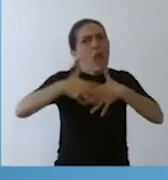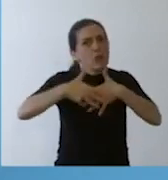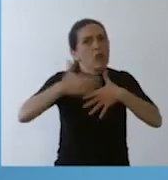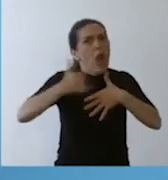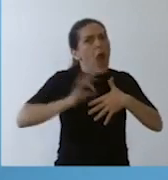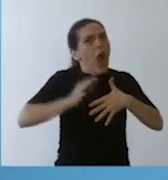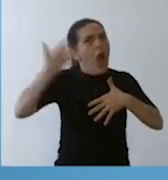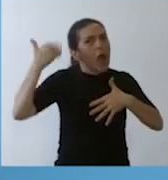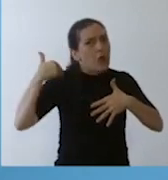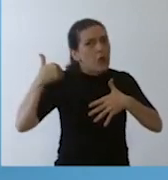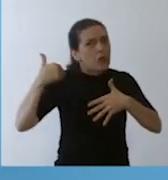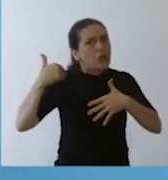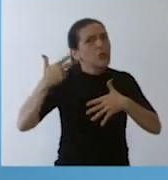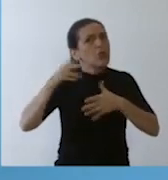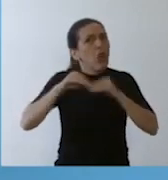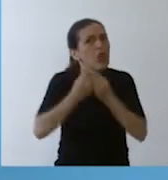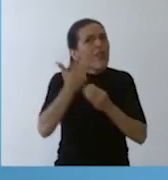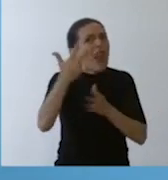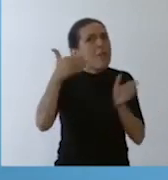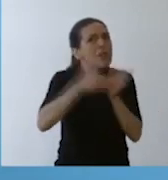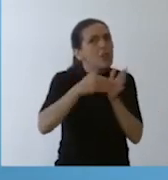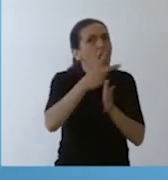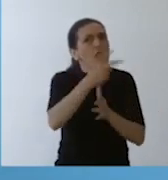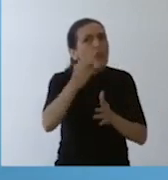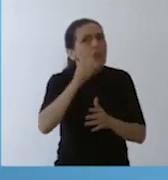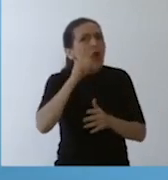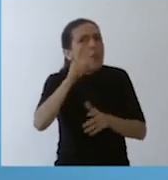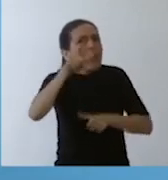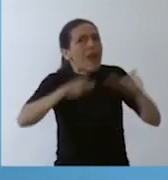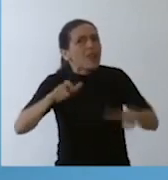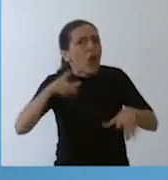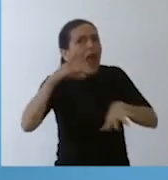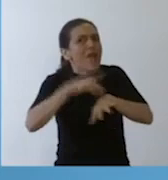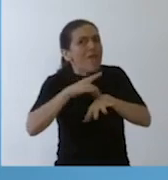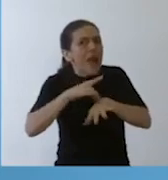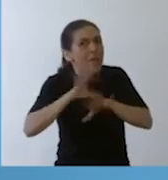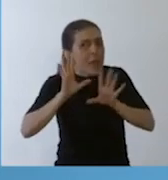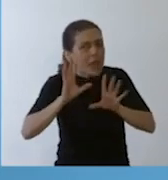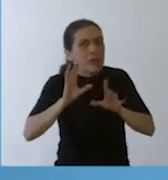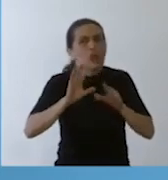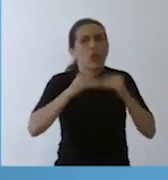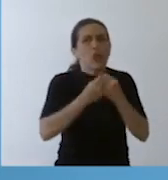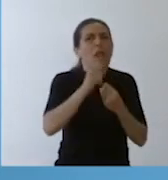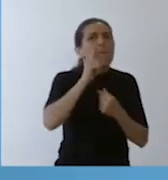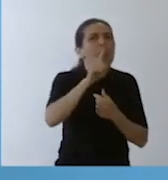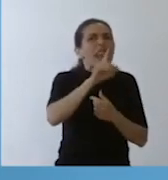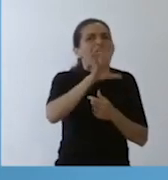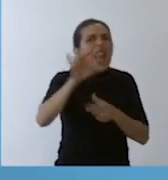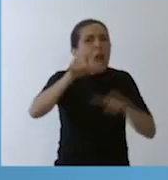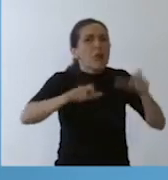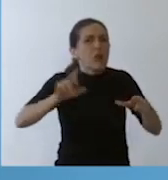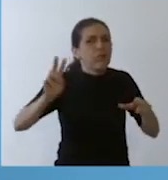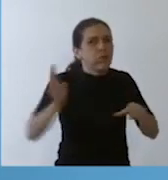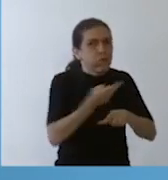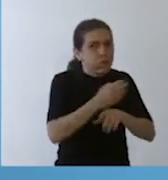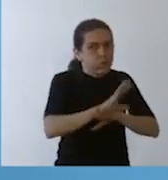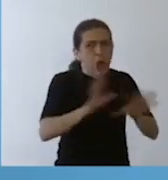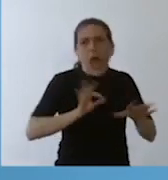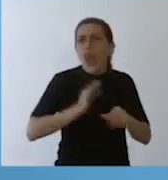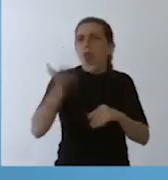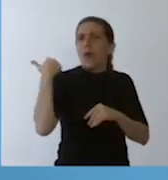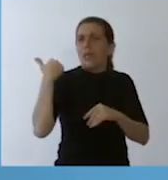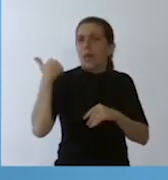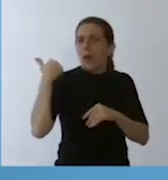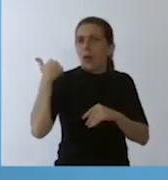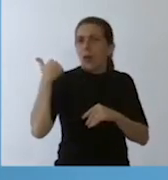tenido 3.200.000 casos, ha tenido 1.500 y pico muertes. El año pasado